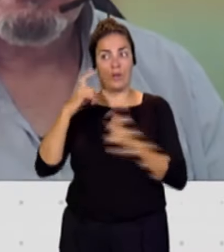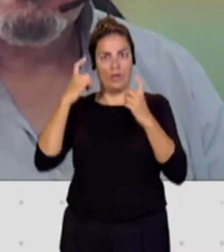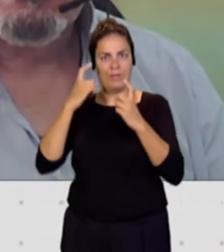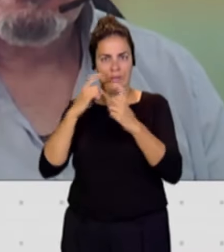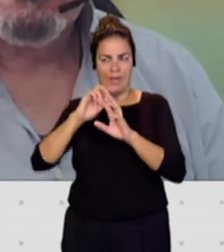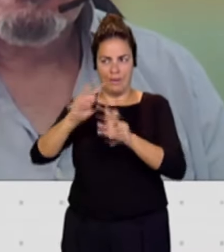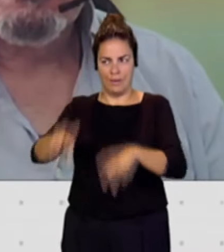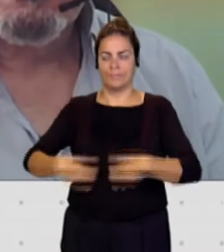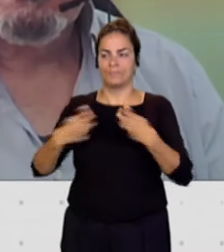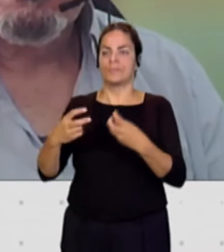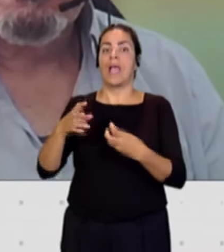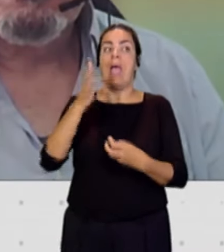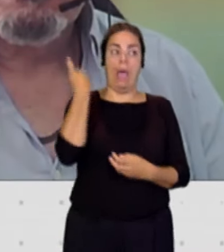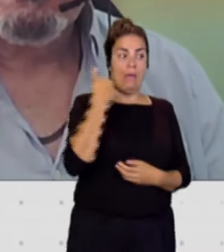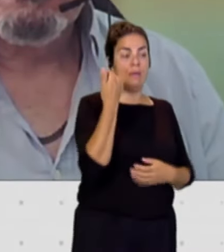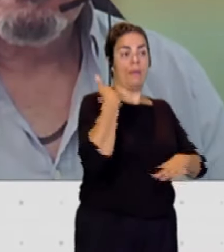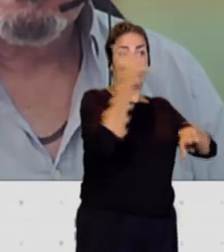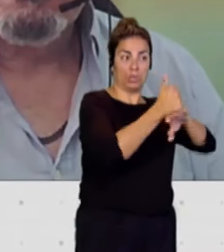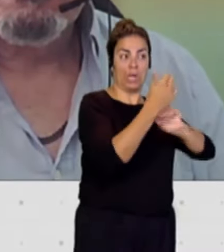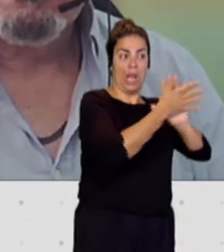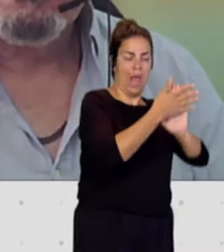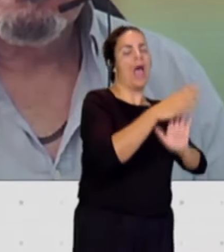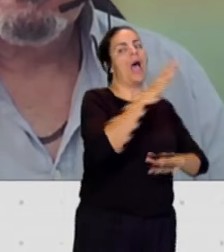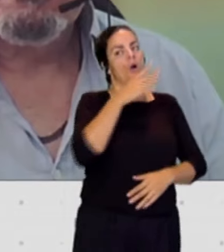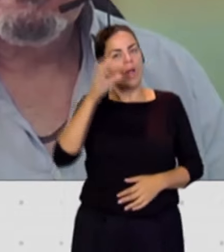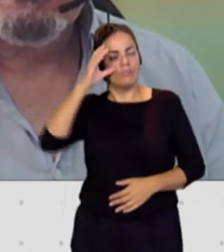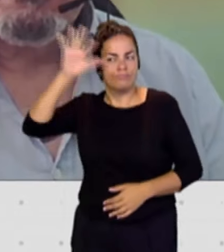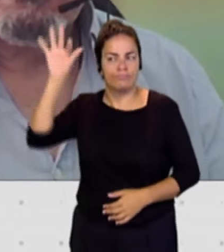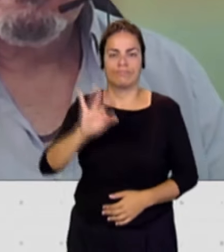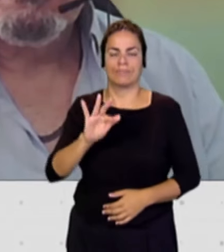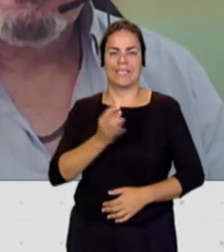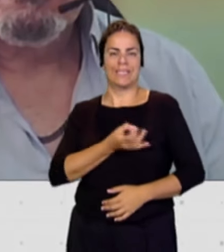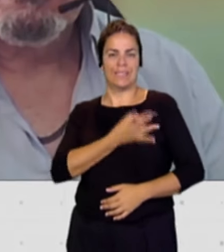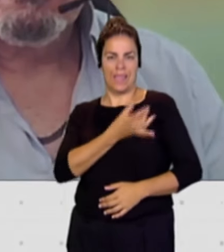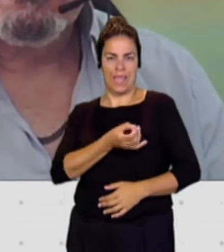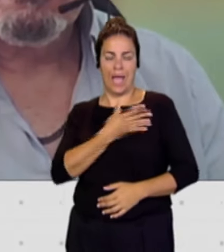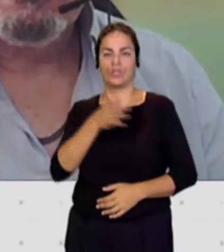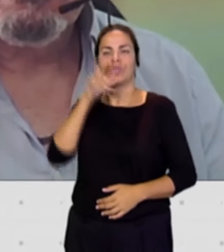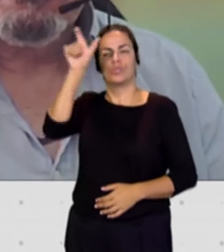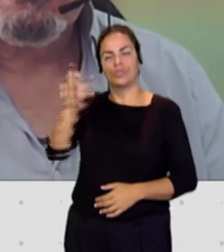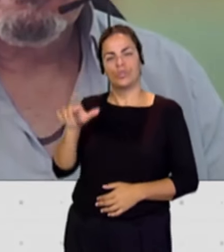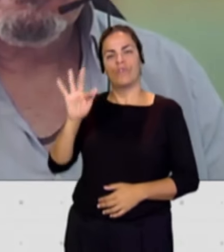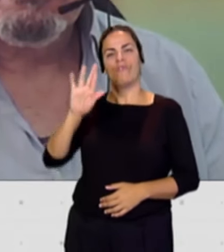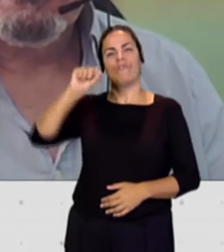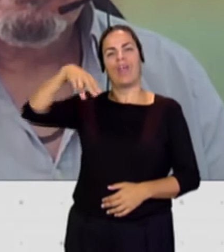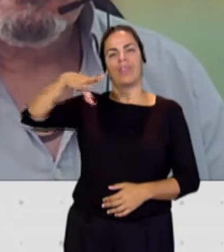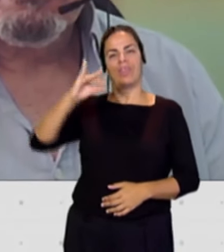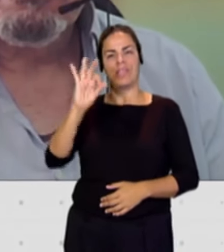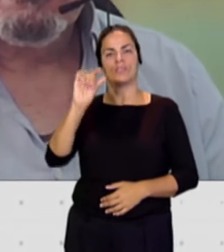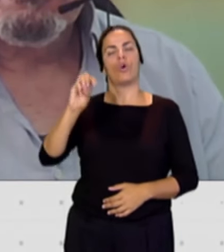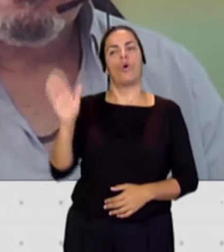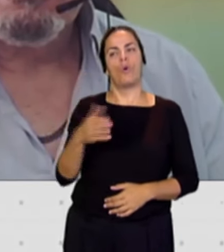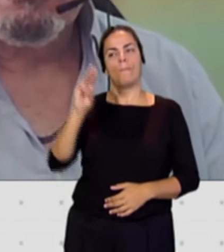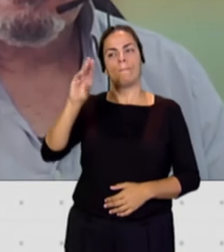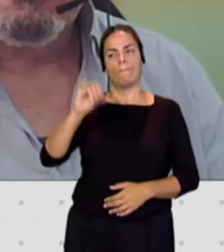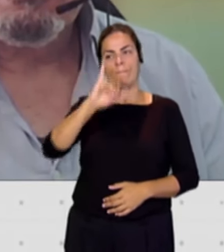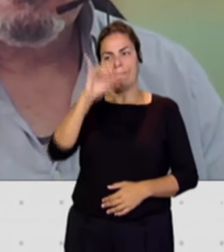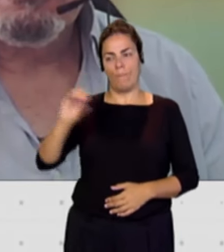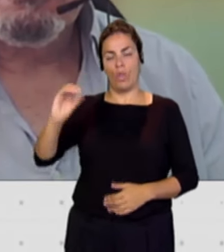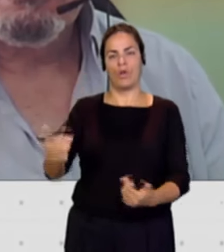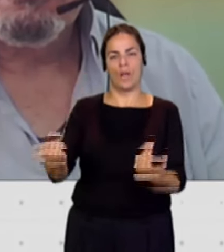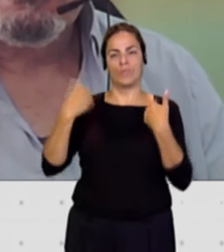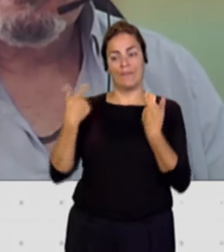hablado ya con la patronal ahora lo hacemos escuchamos las impresiones de los sindicatos y hablamos con Francisco pozo que es responsable del sector del campo de